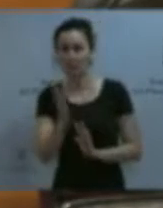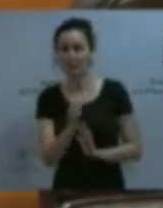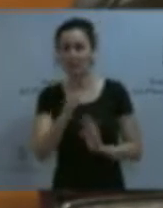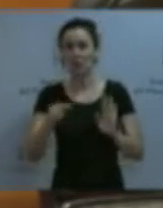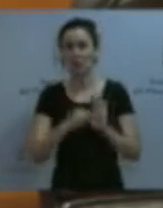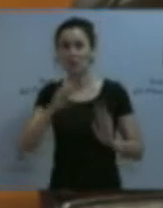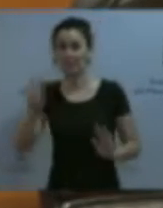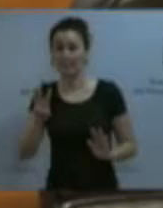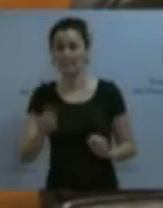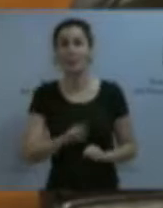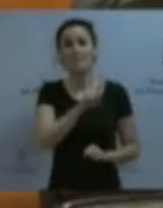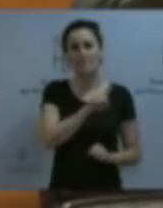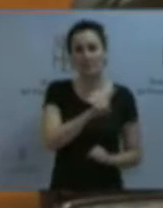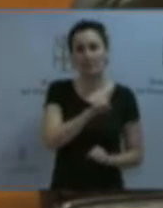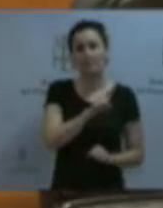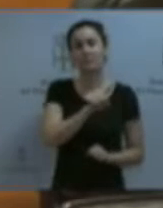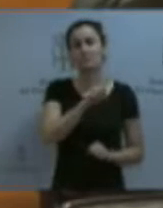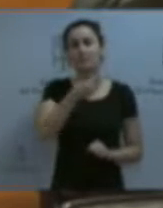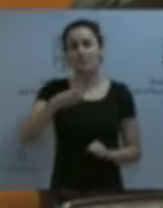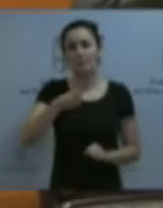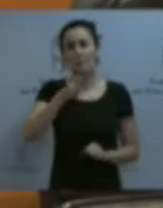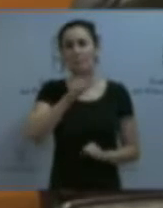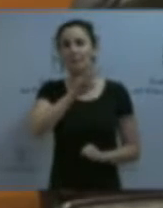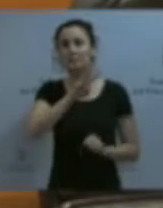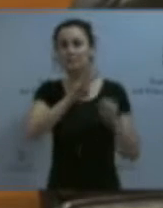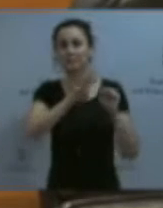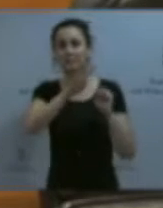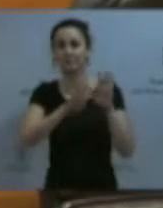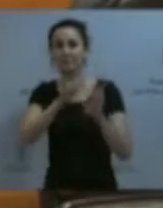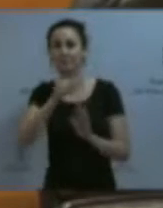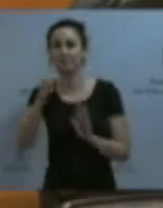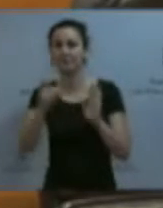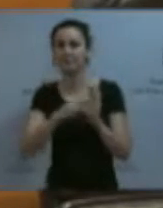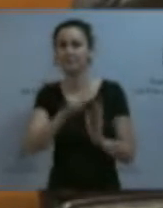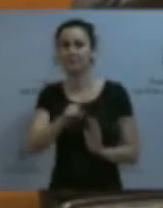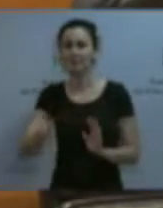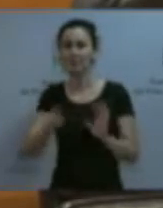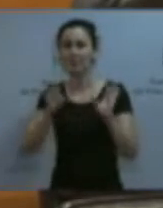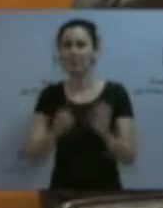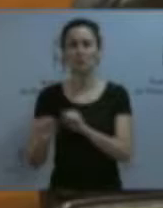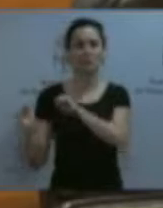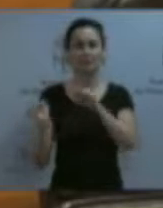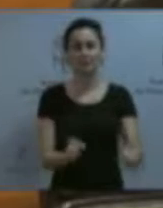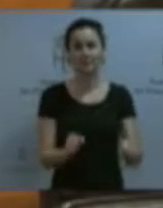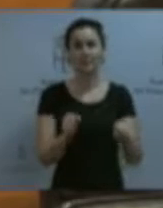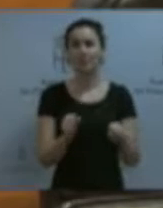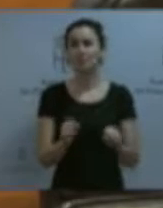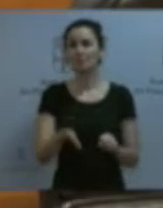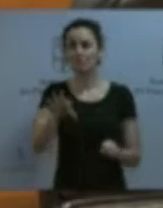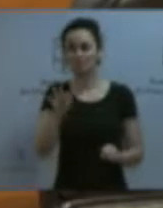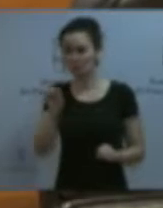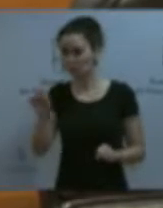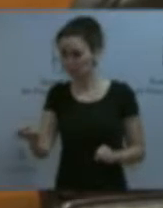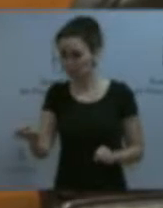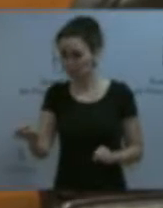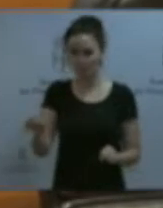como el 1039/2011, los pacientes en espera tras rechazo a la propuesta de intervención en un centro alternativo son